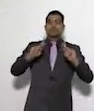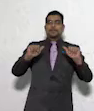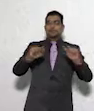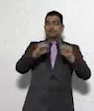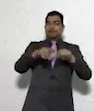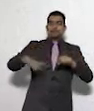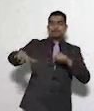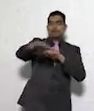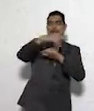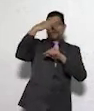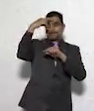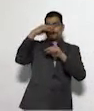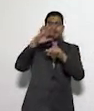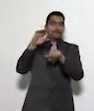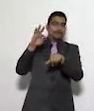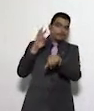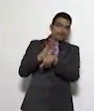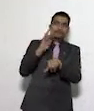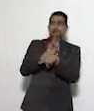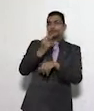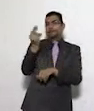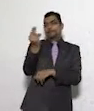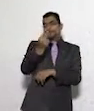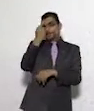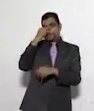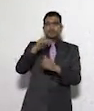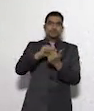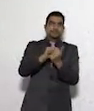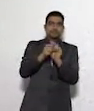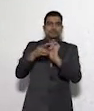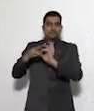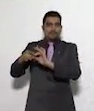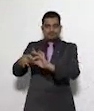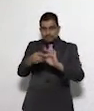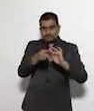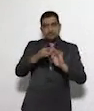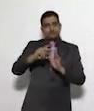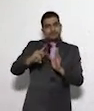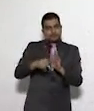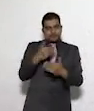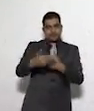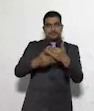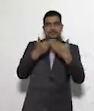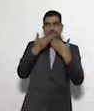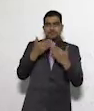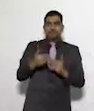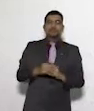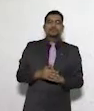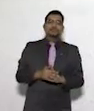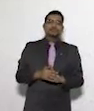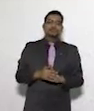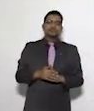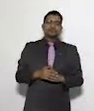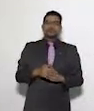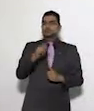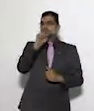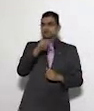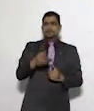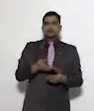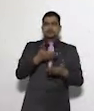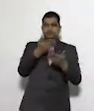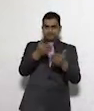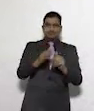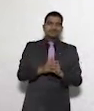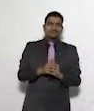urgen a México para restaurar su tejido social. Ahora también hay que decirlo,